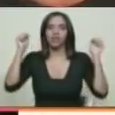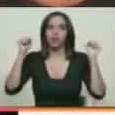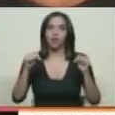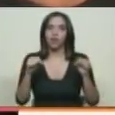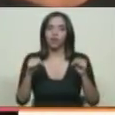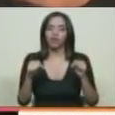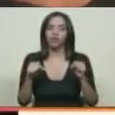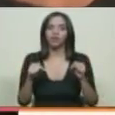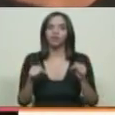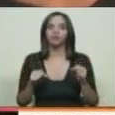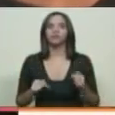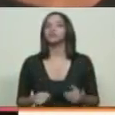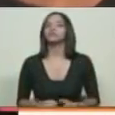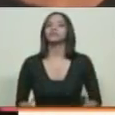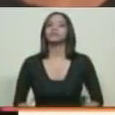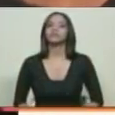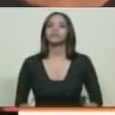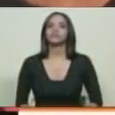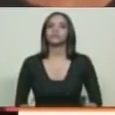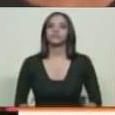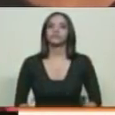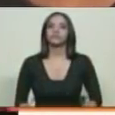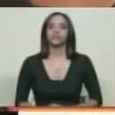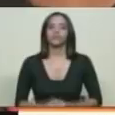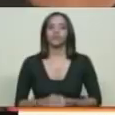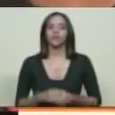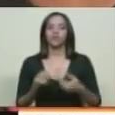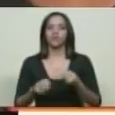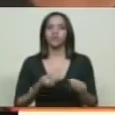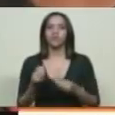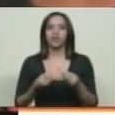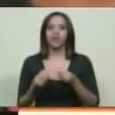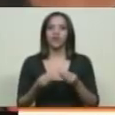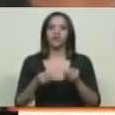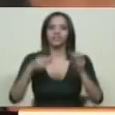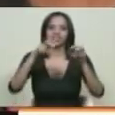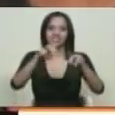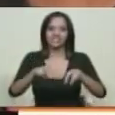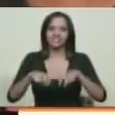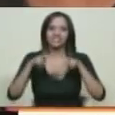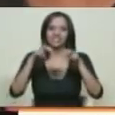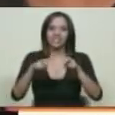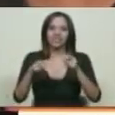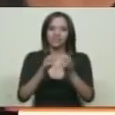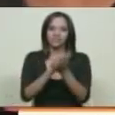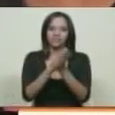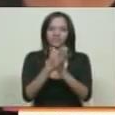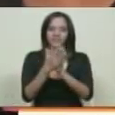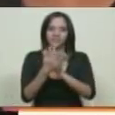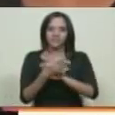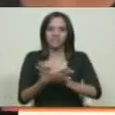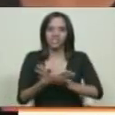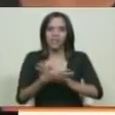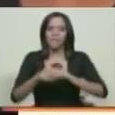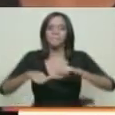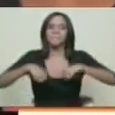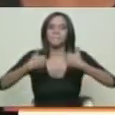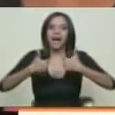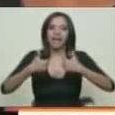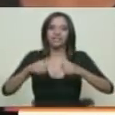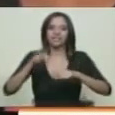fueron pasadas las rastras y destruidas más de 35 hectáreas